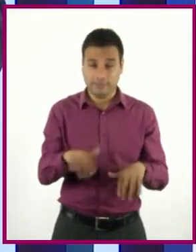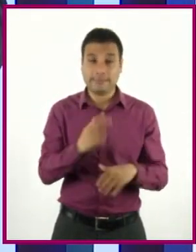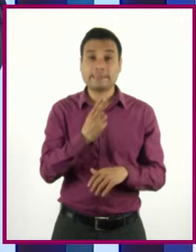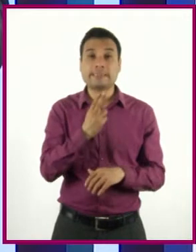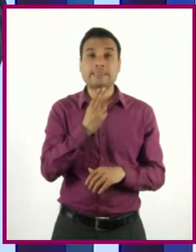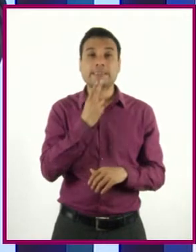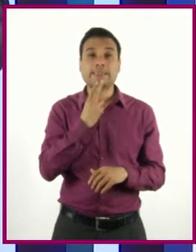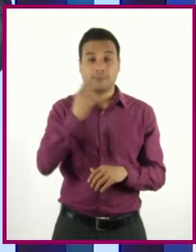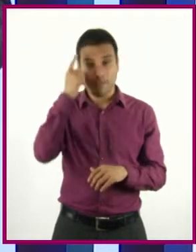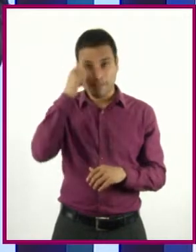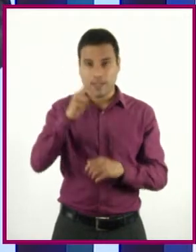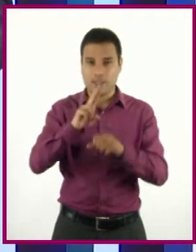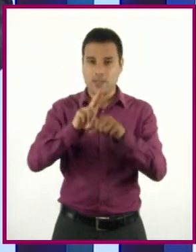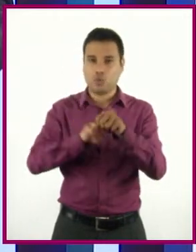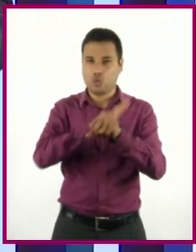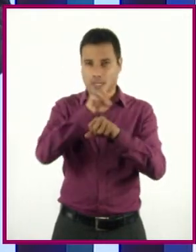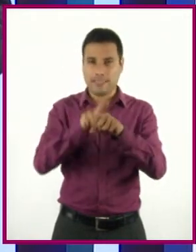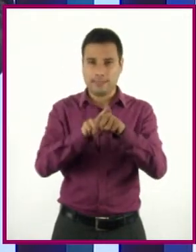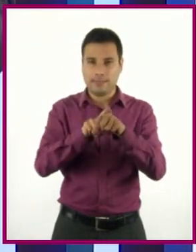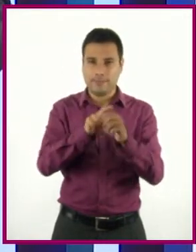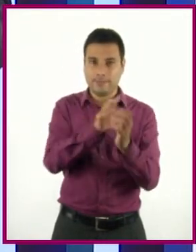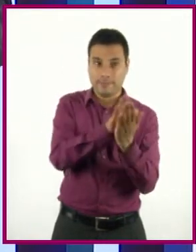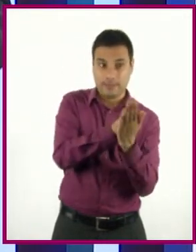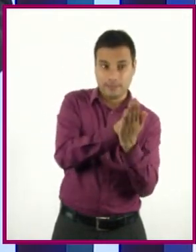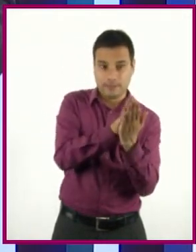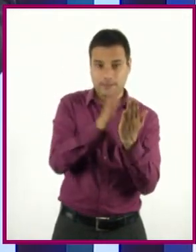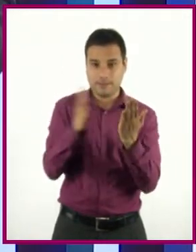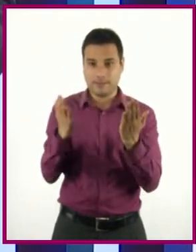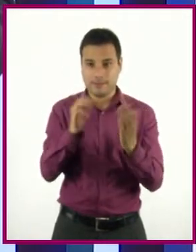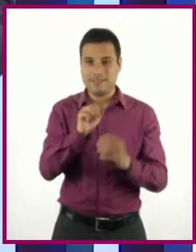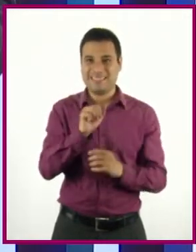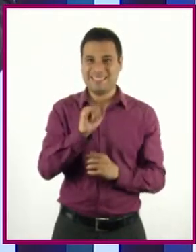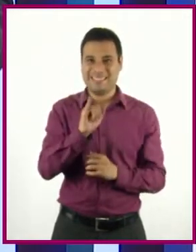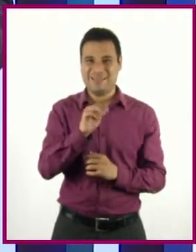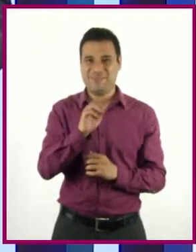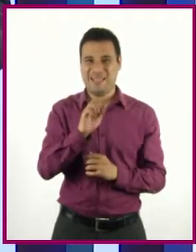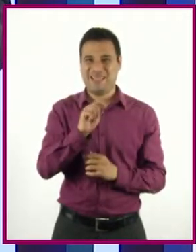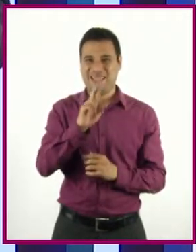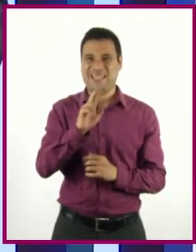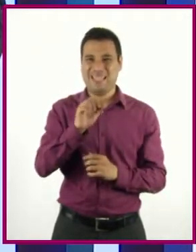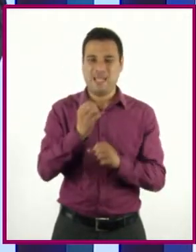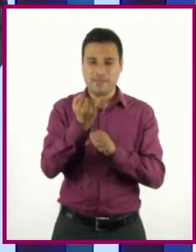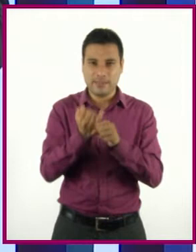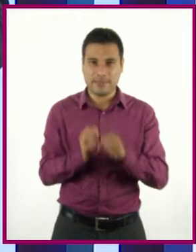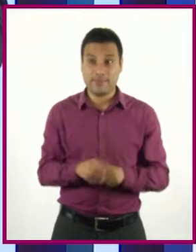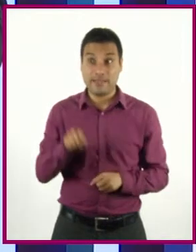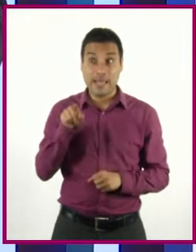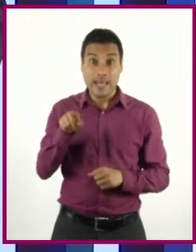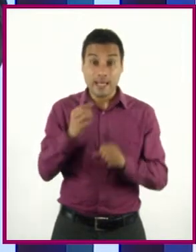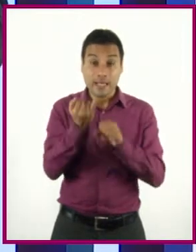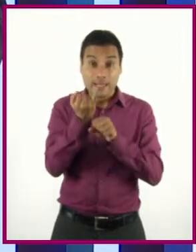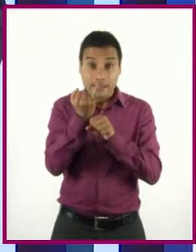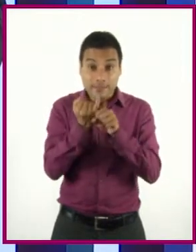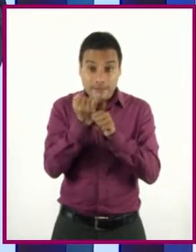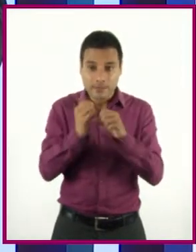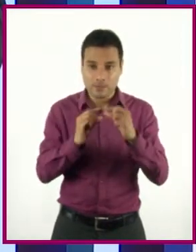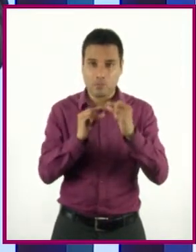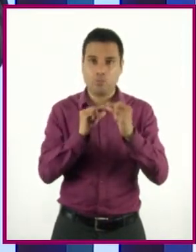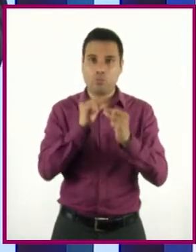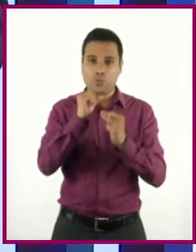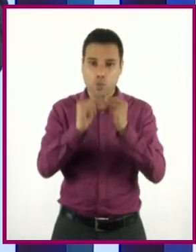simetría de la naturaleza. Gracias a sus trabajos en simetría, el doctor Moshinsky adquirió